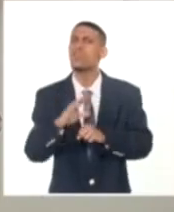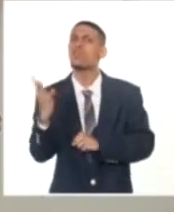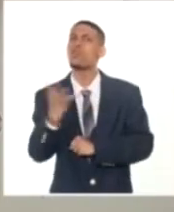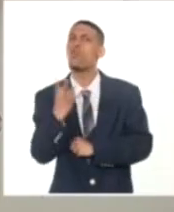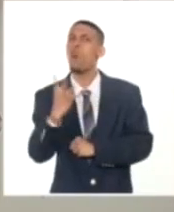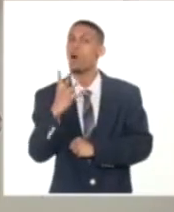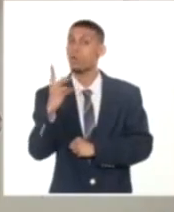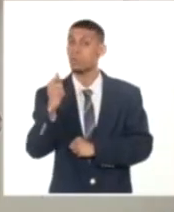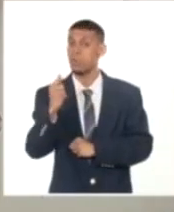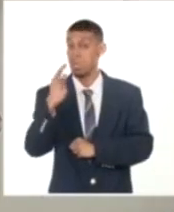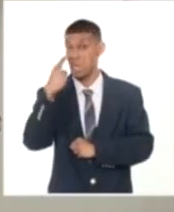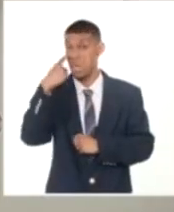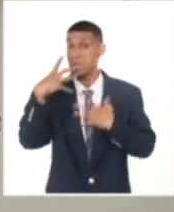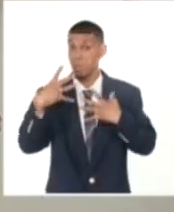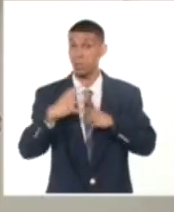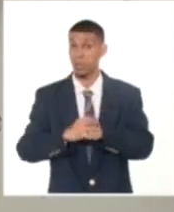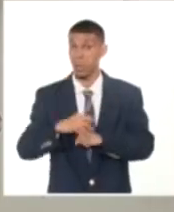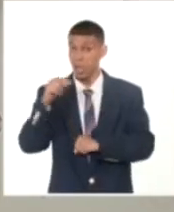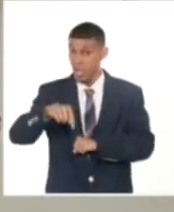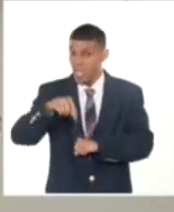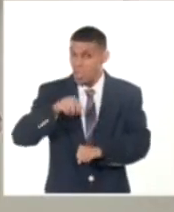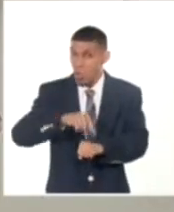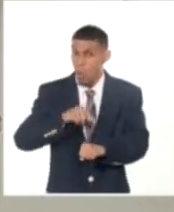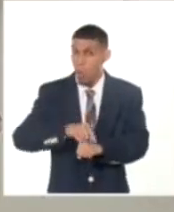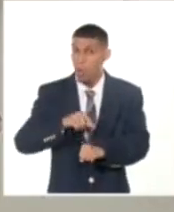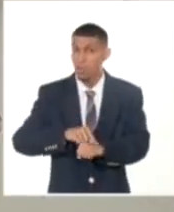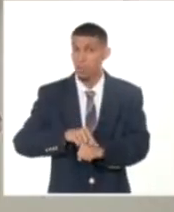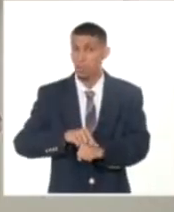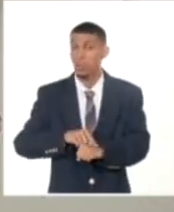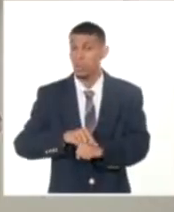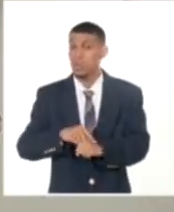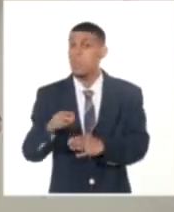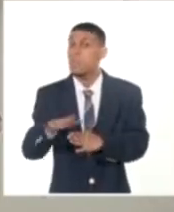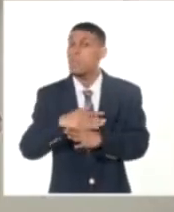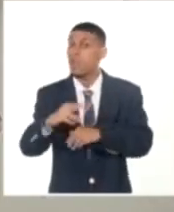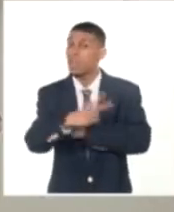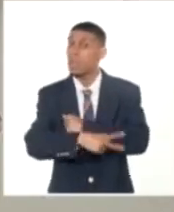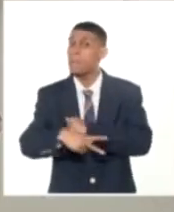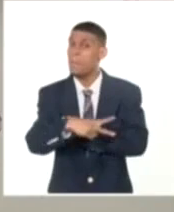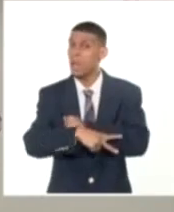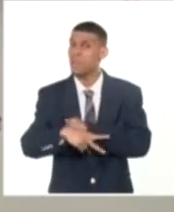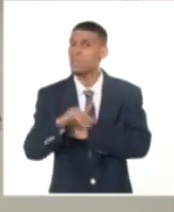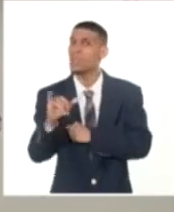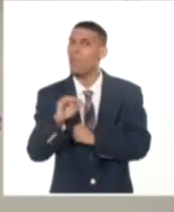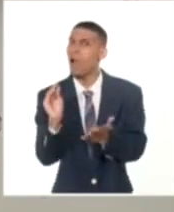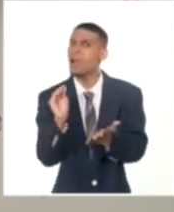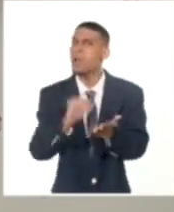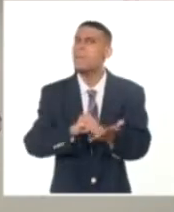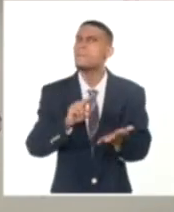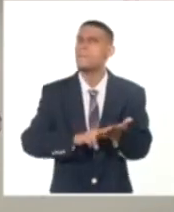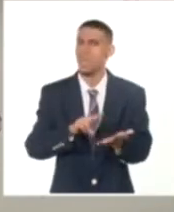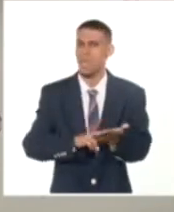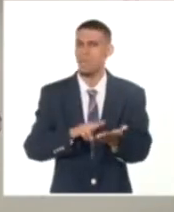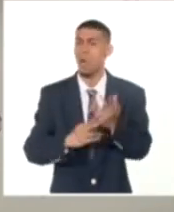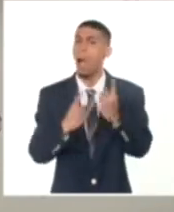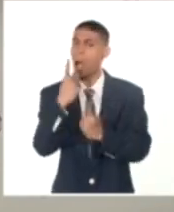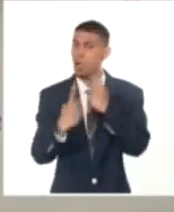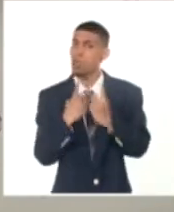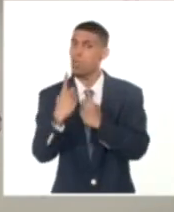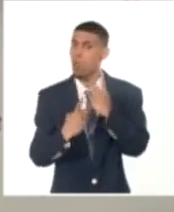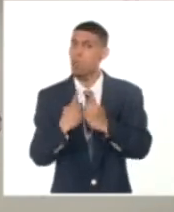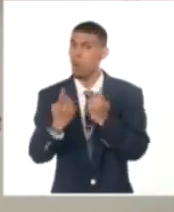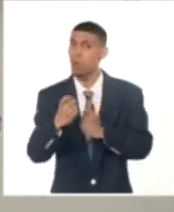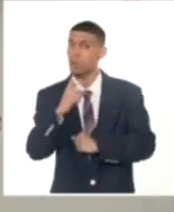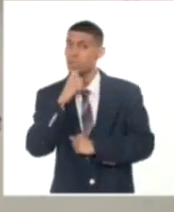economías emergentes y que en este minuto tiene una gran variedad de países con pretensiones serias, algunos de ellos con acciones bastante encaminadas